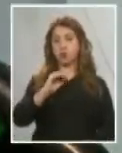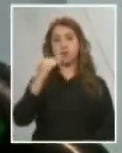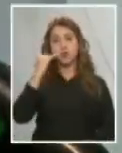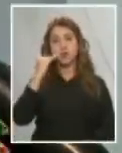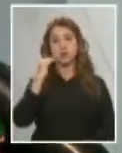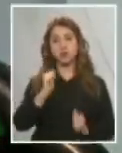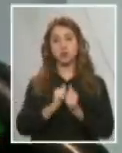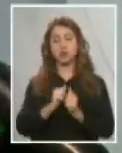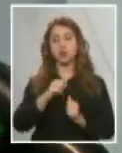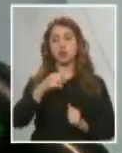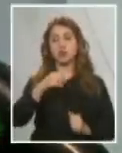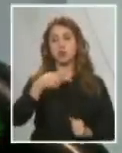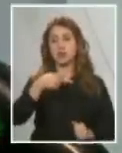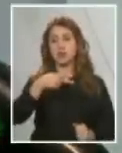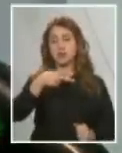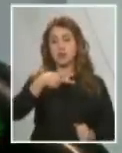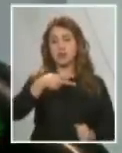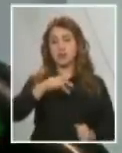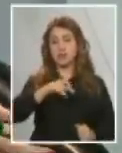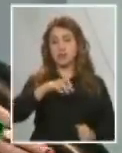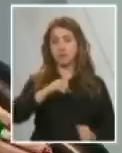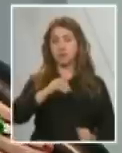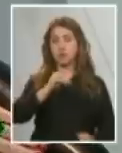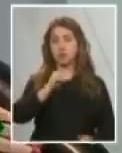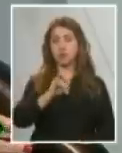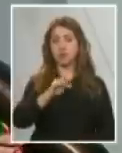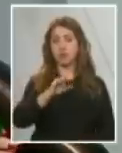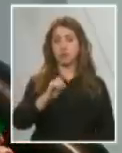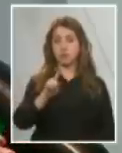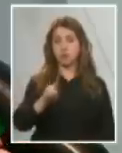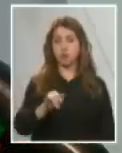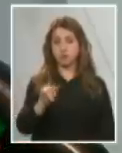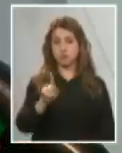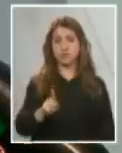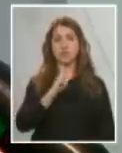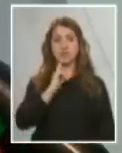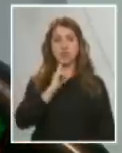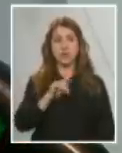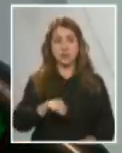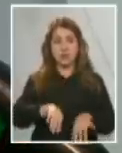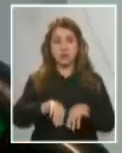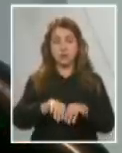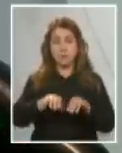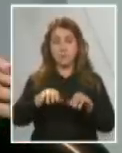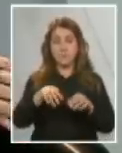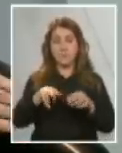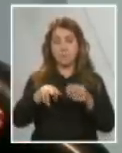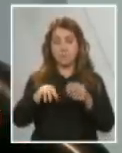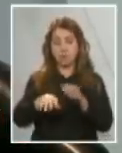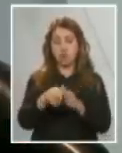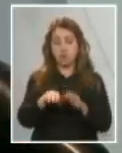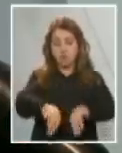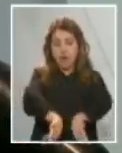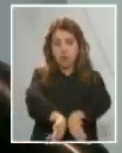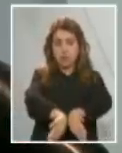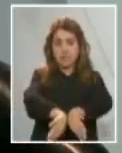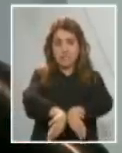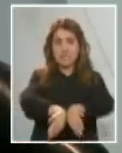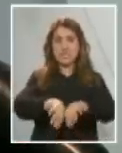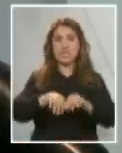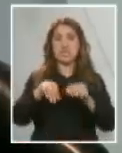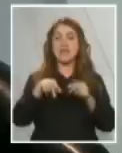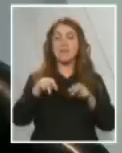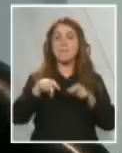con artrogriposis. Sí. ¿Qué es y eso? Que, cuando tienen los brazos así, ¿no? Los bracitos y las piernas así, las articulaciones. No se movilizan